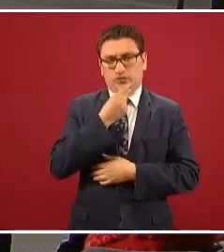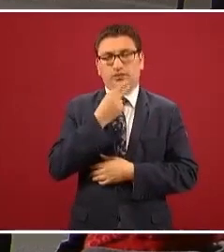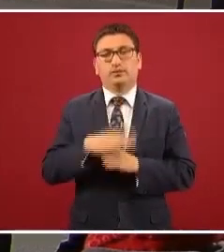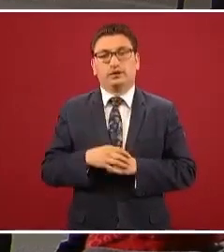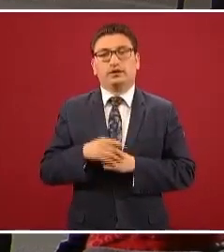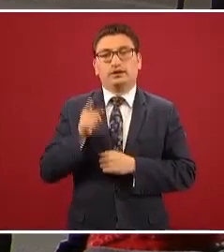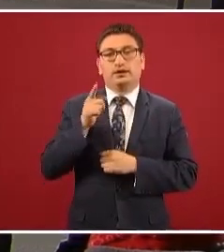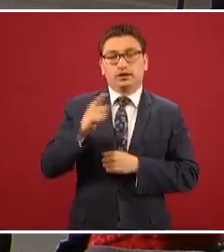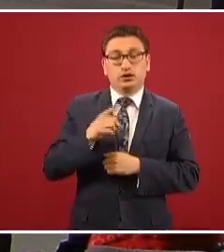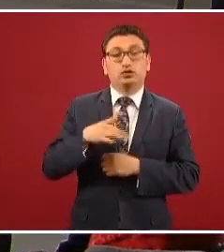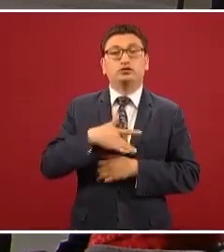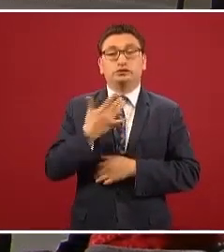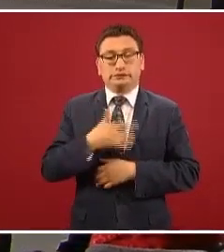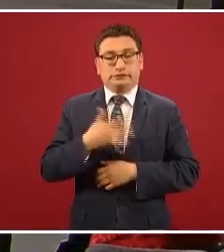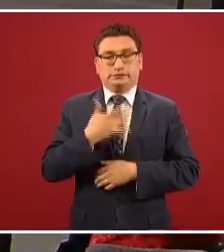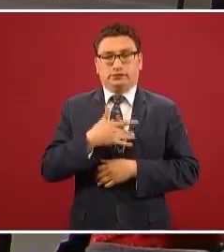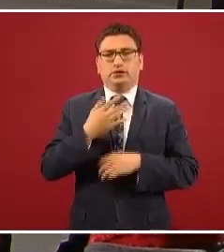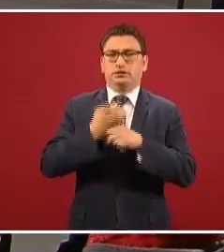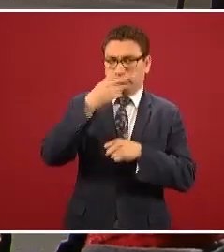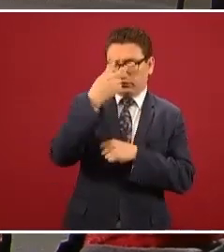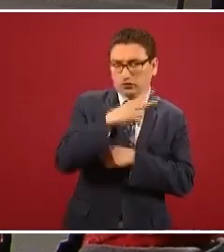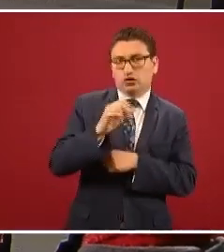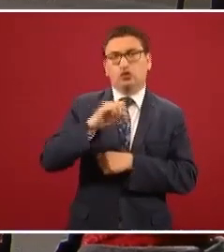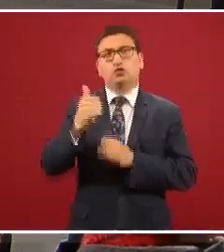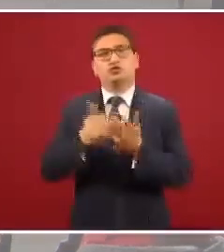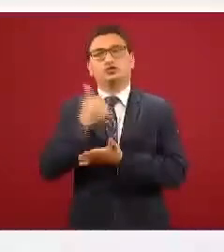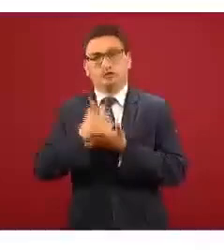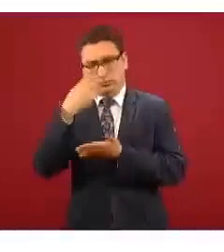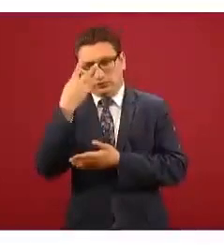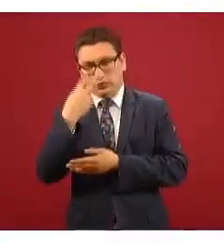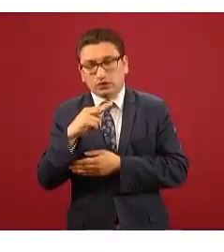están asintomáticos, uno en el Estado de México, otro en la Ciudad de México.